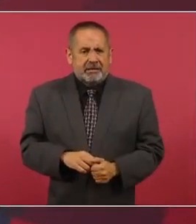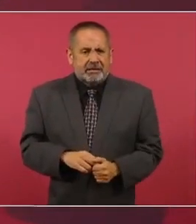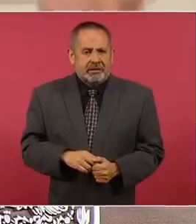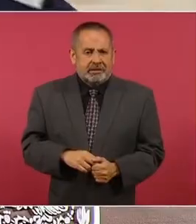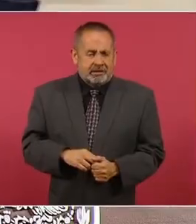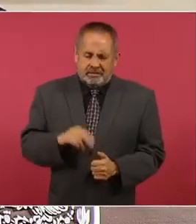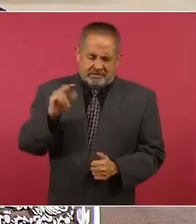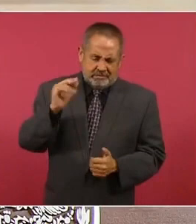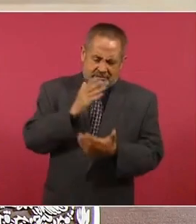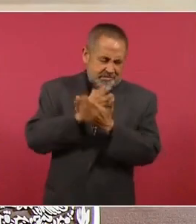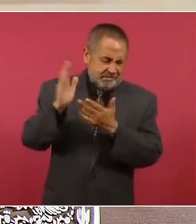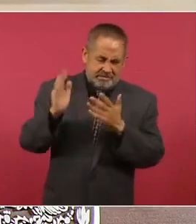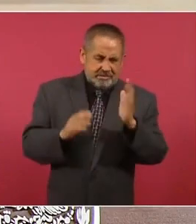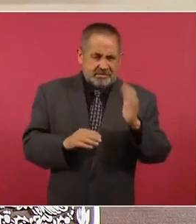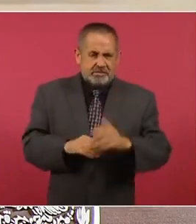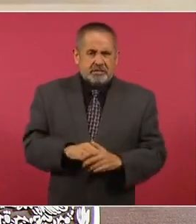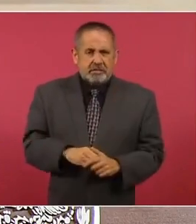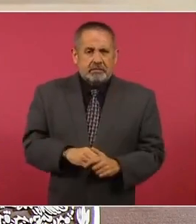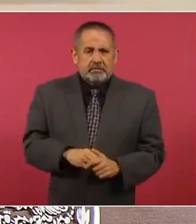No,